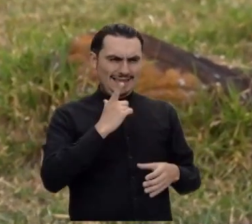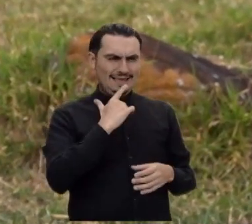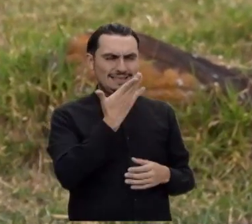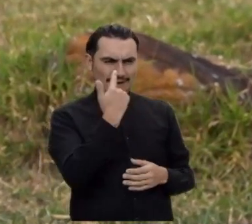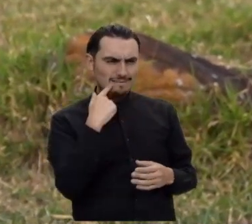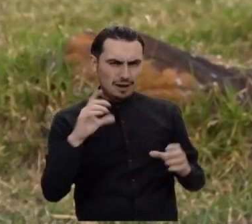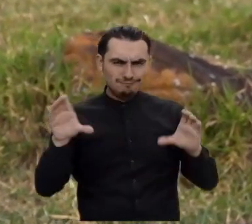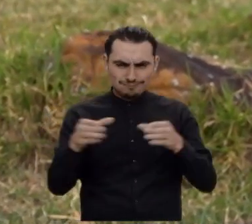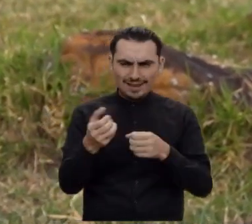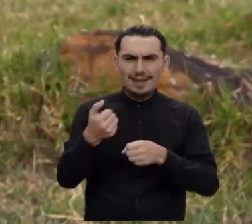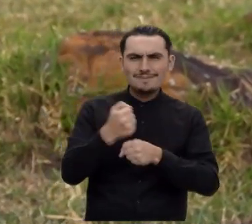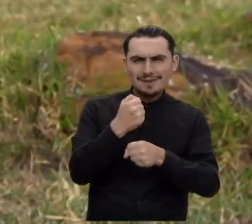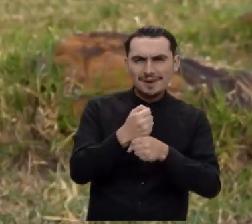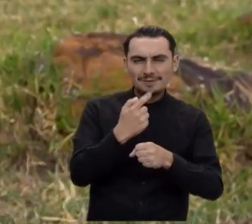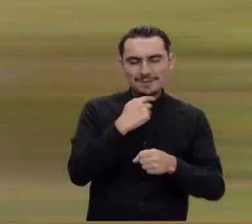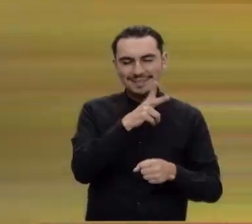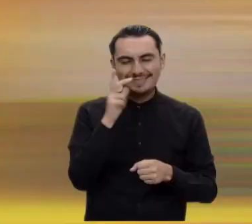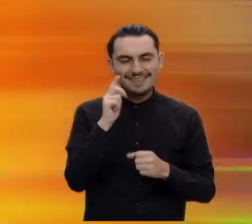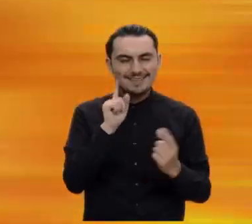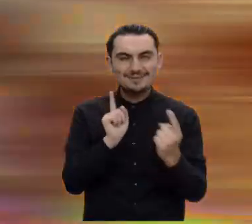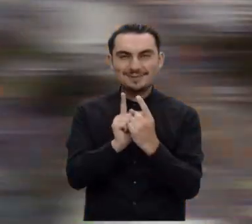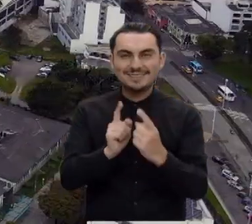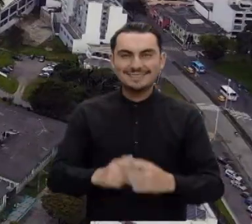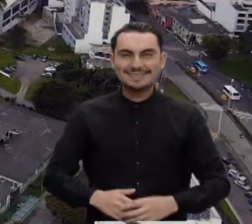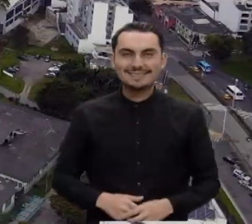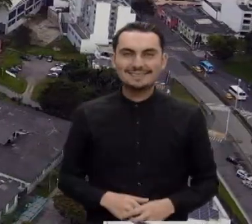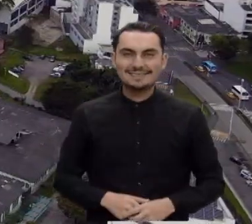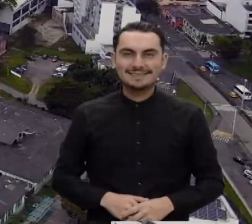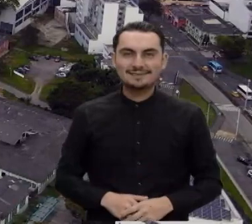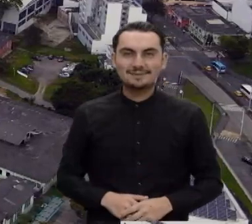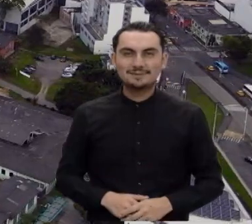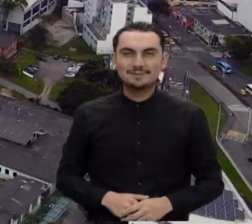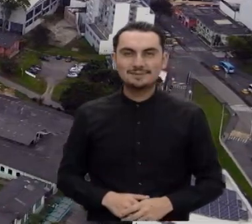líderes campesinos. El ICA más cerca del campo.